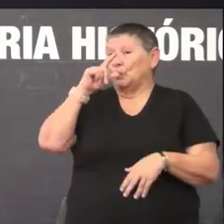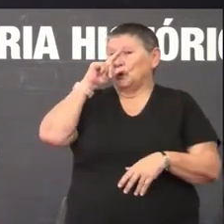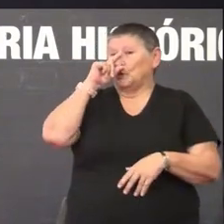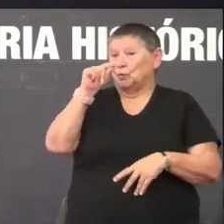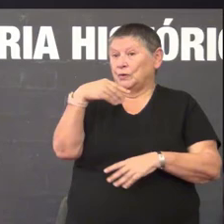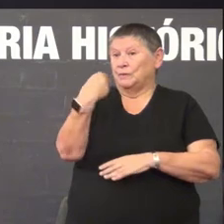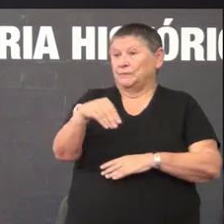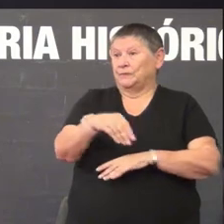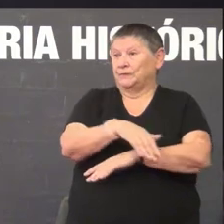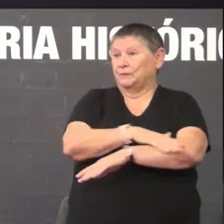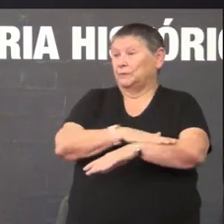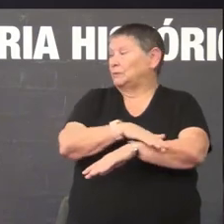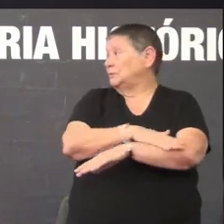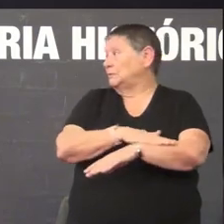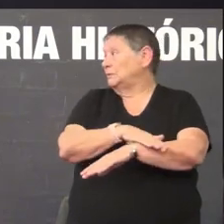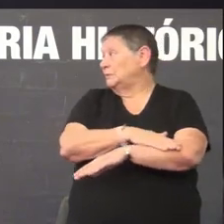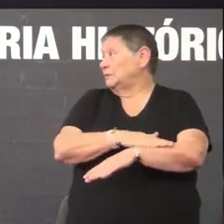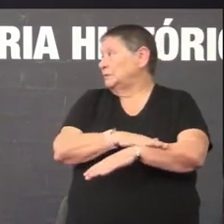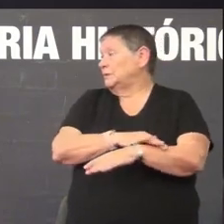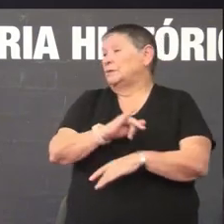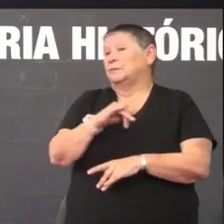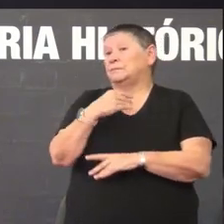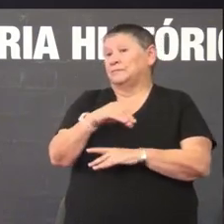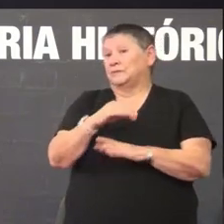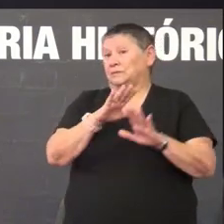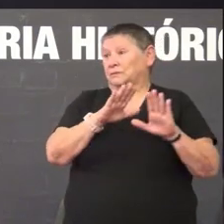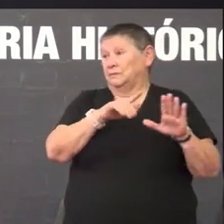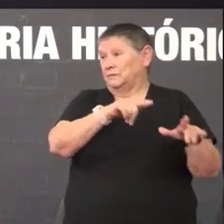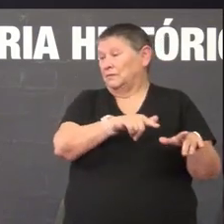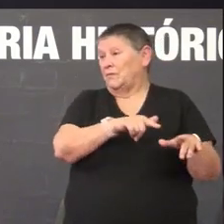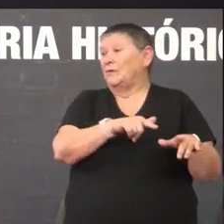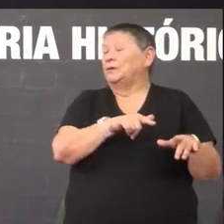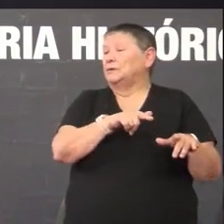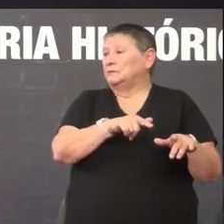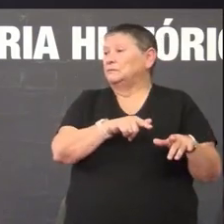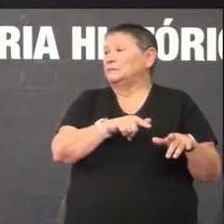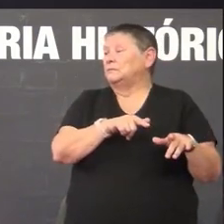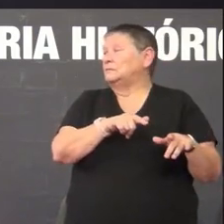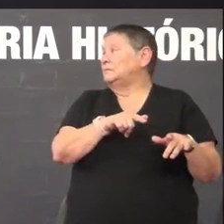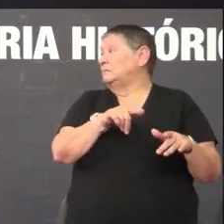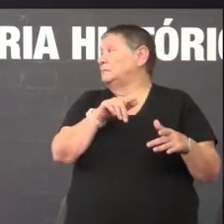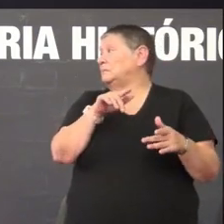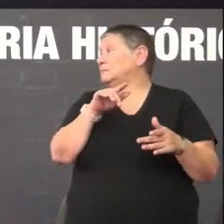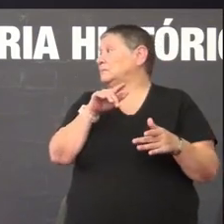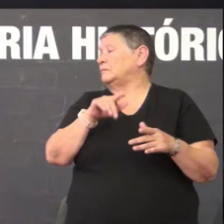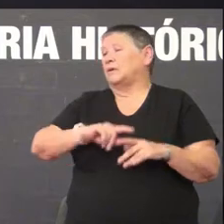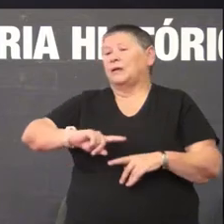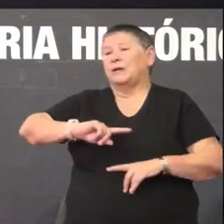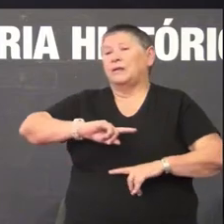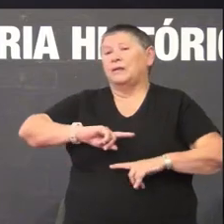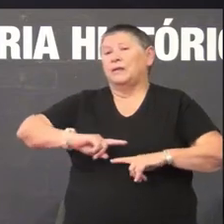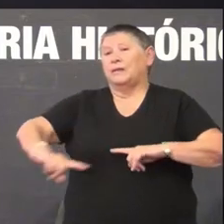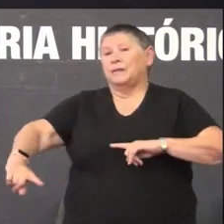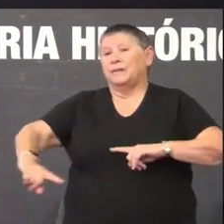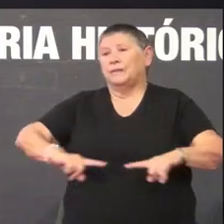del gobierno, y Gutiérrez Mellado, vicepresidente del gobierno, cesan al director del